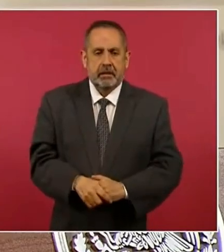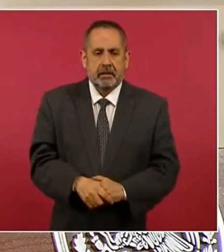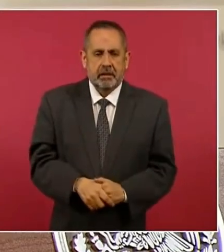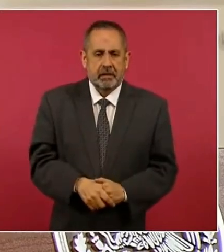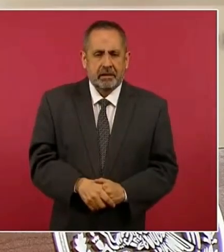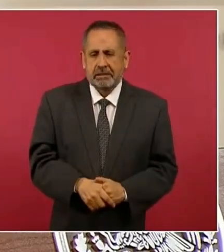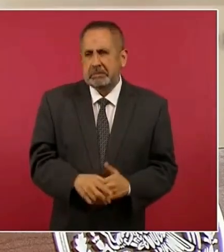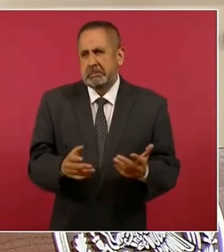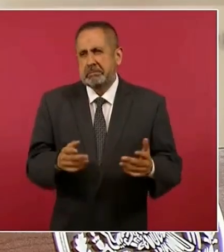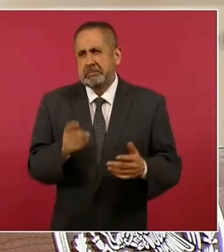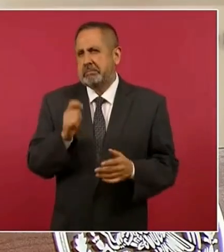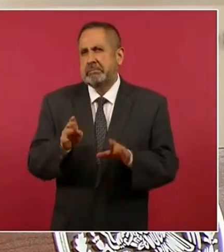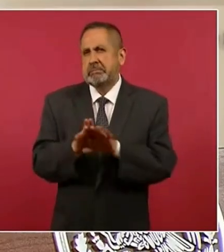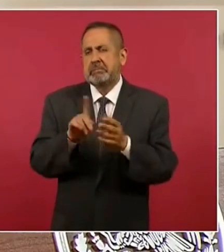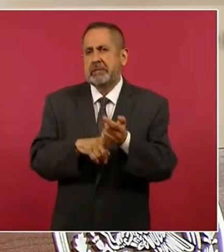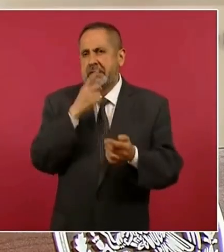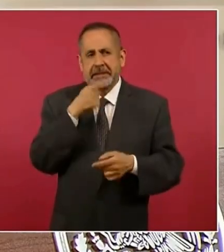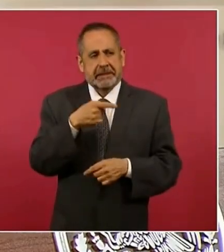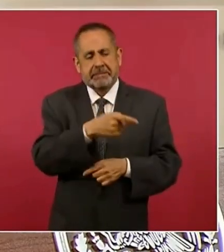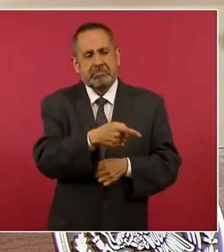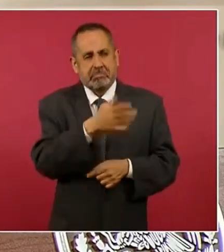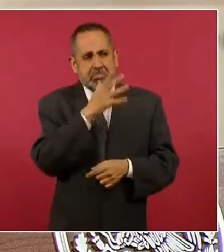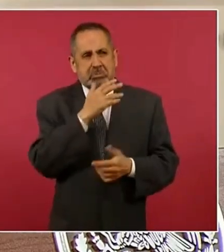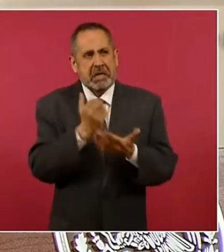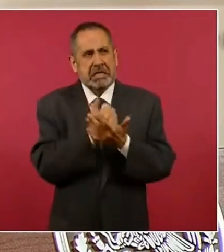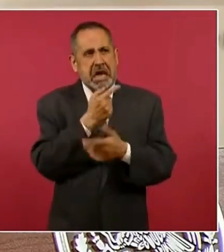Es como decir,